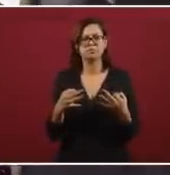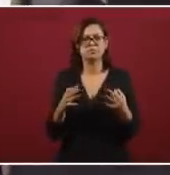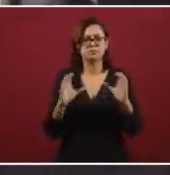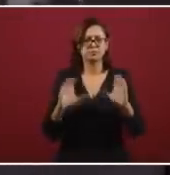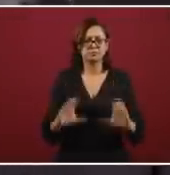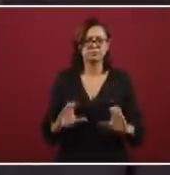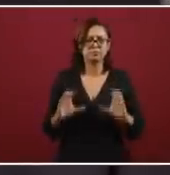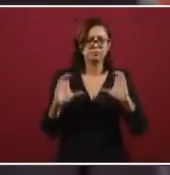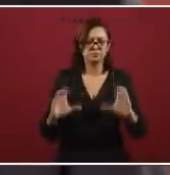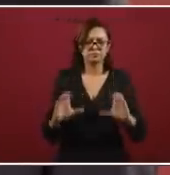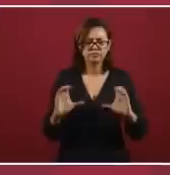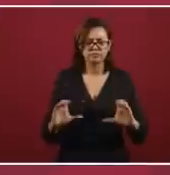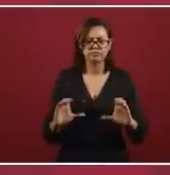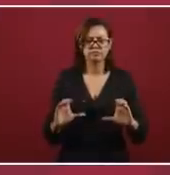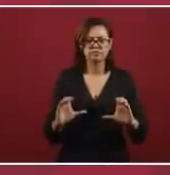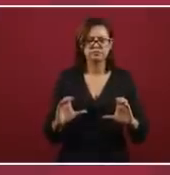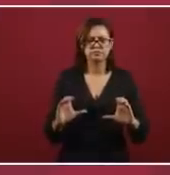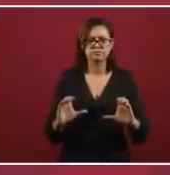precavido,